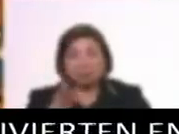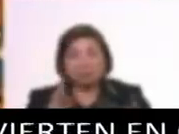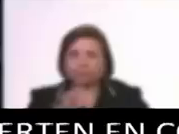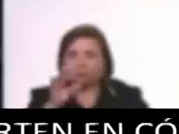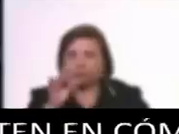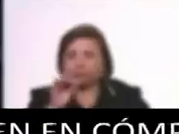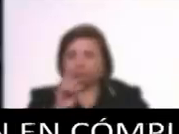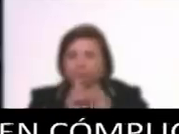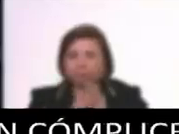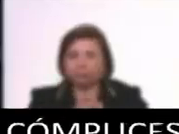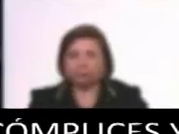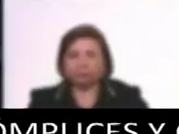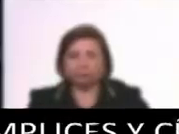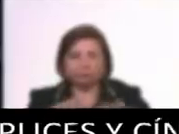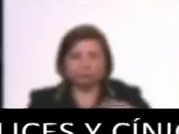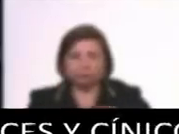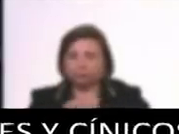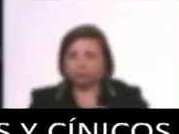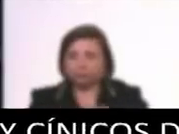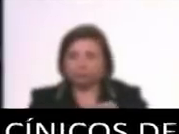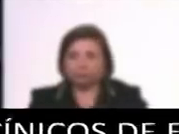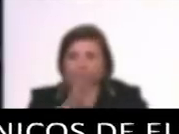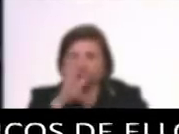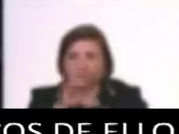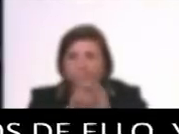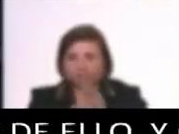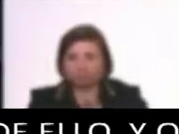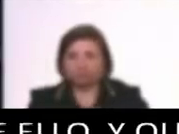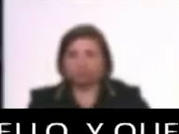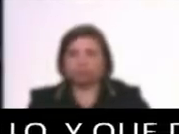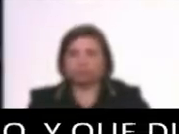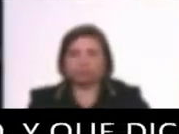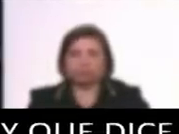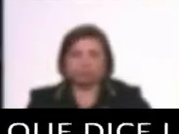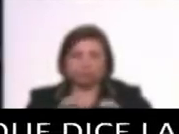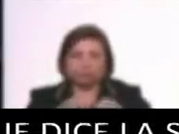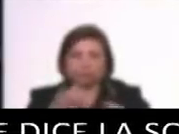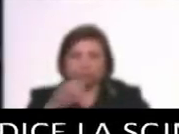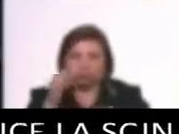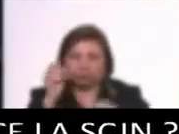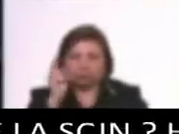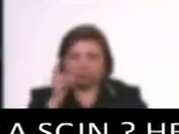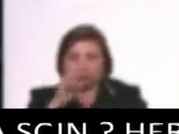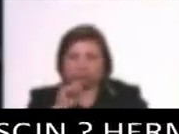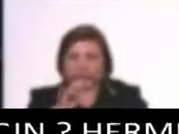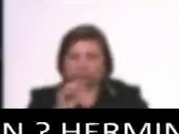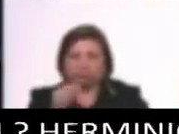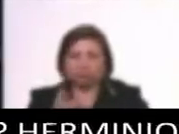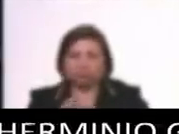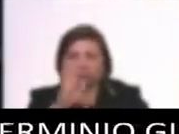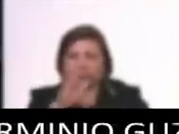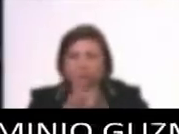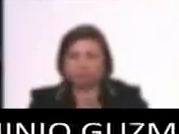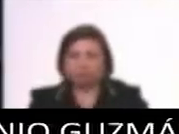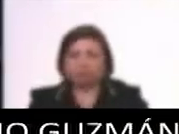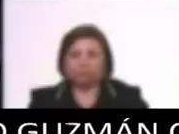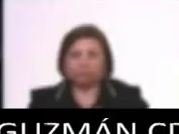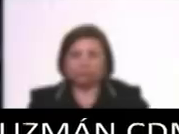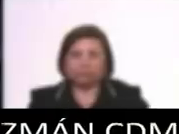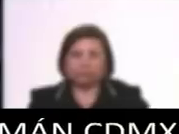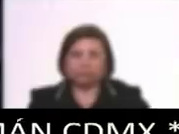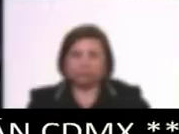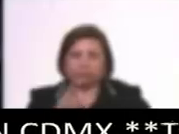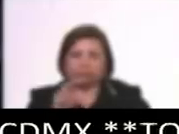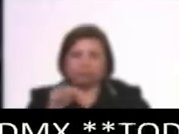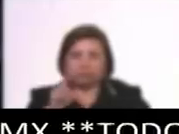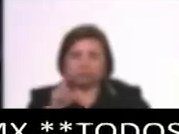la caída de mi gobierno a través de los sucesivos pedidos de vacancia y otras artimañas. Él dice, yo soy inocente, yo no cometí ningún